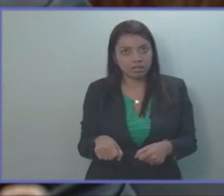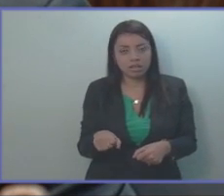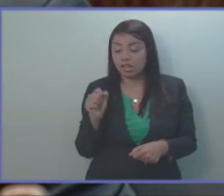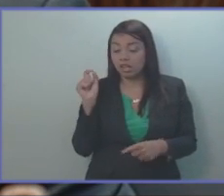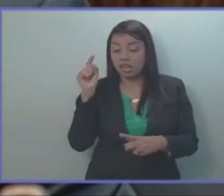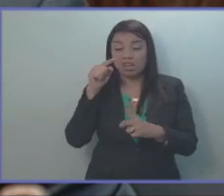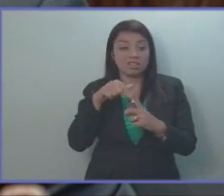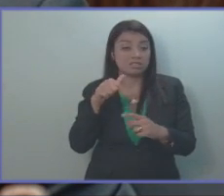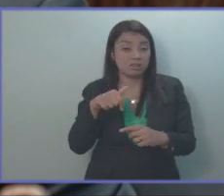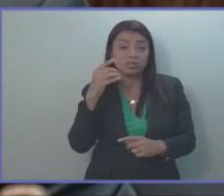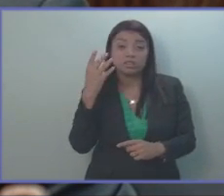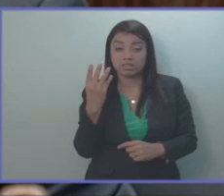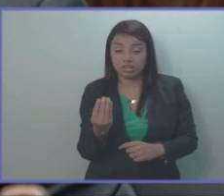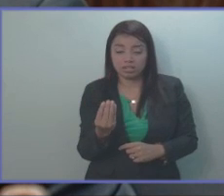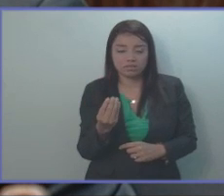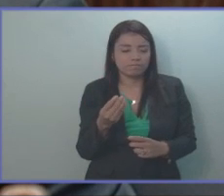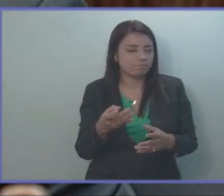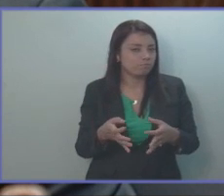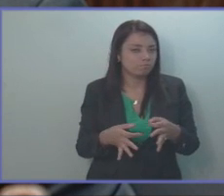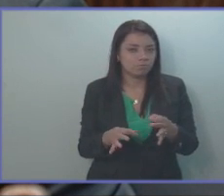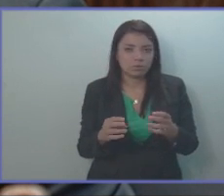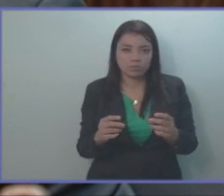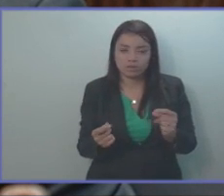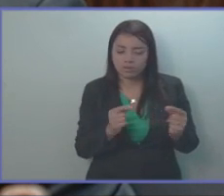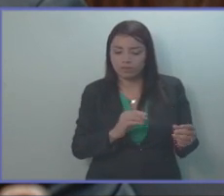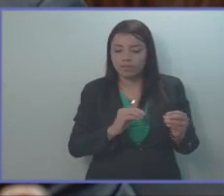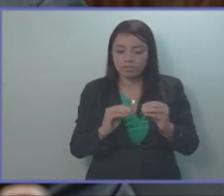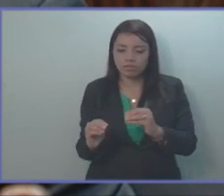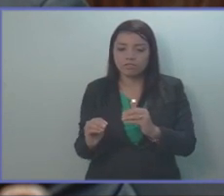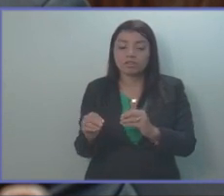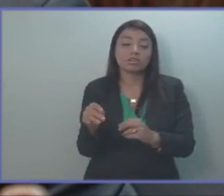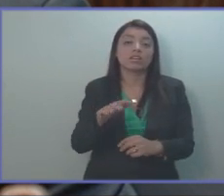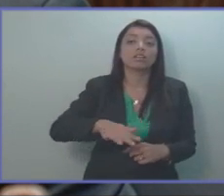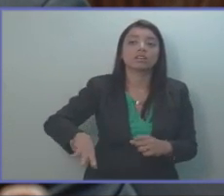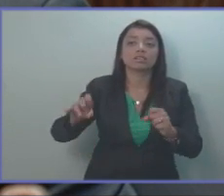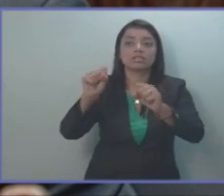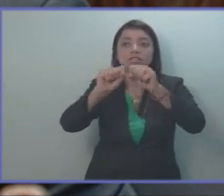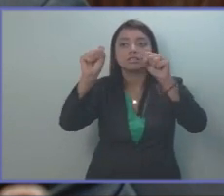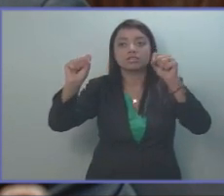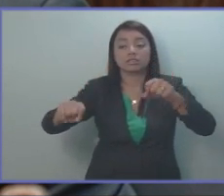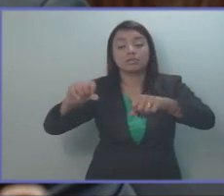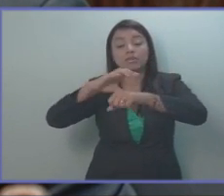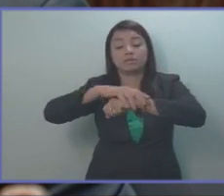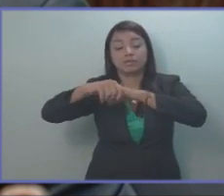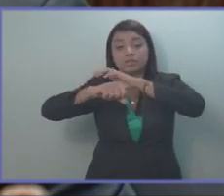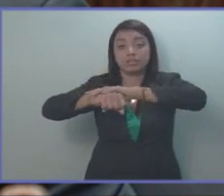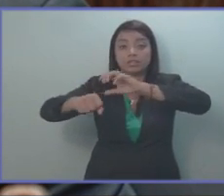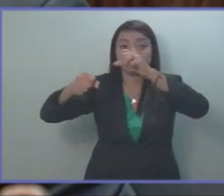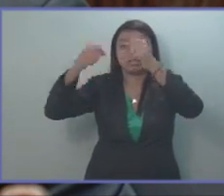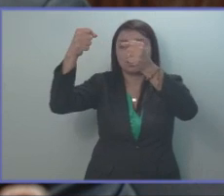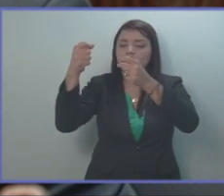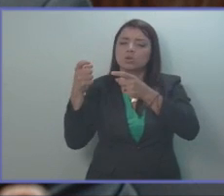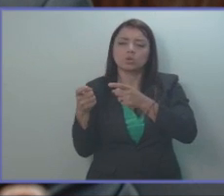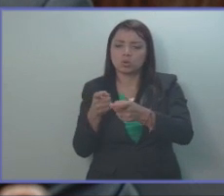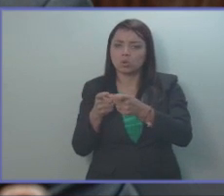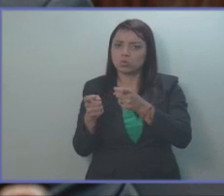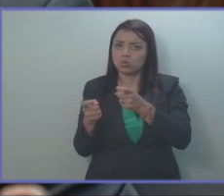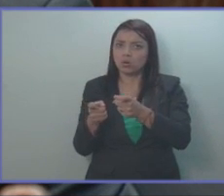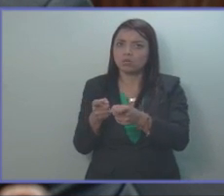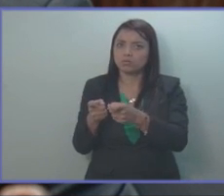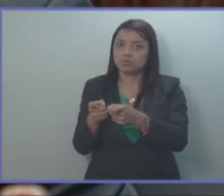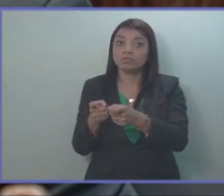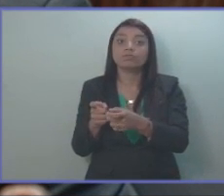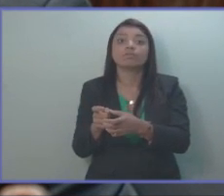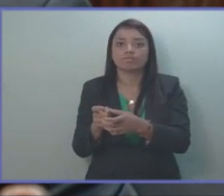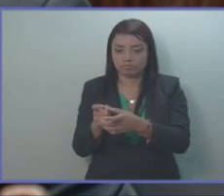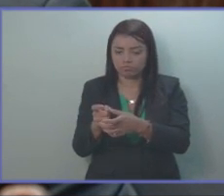de hoy tomar medidas efectivas de control en los sistemas en el sistema penitenciario, que han